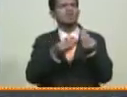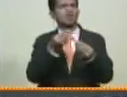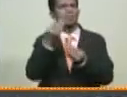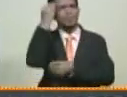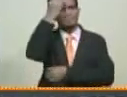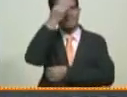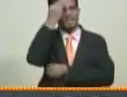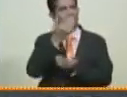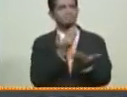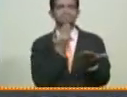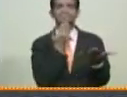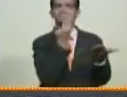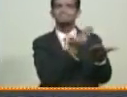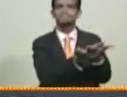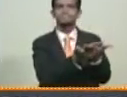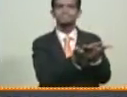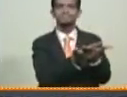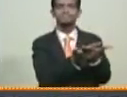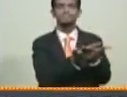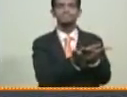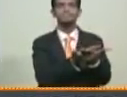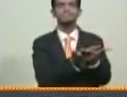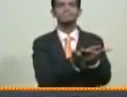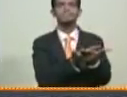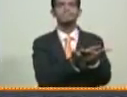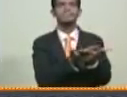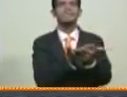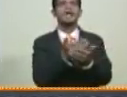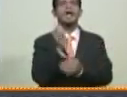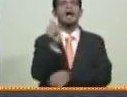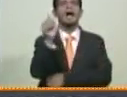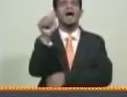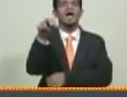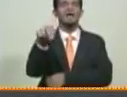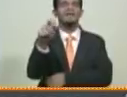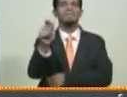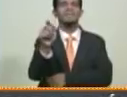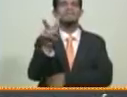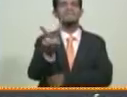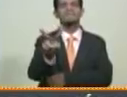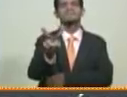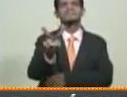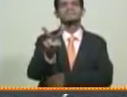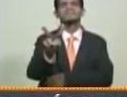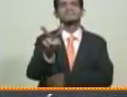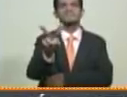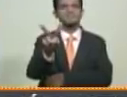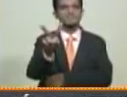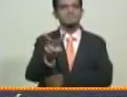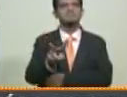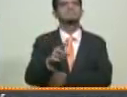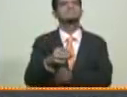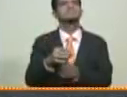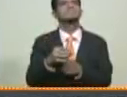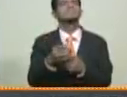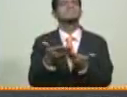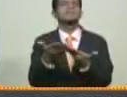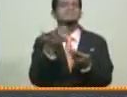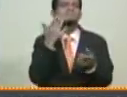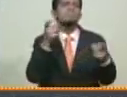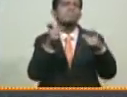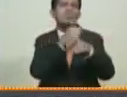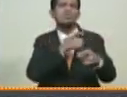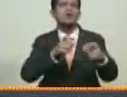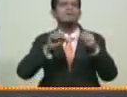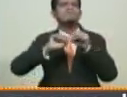Nacional Constituyente realizar un pronunciamiento que pudiera ser regional, ya que esto busca también para evitar una